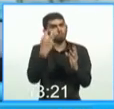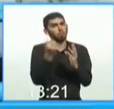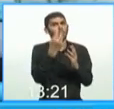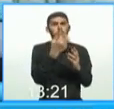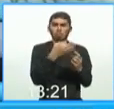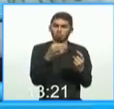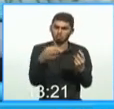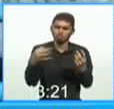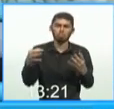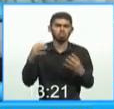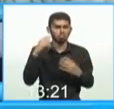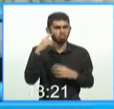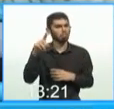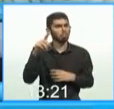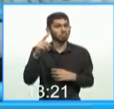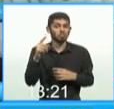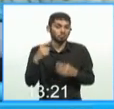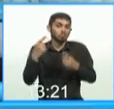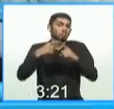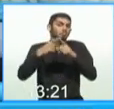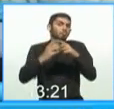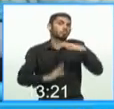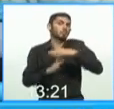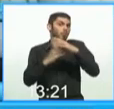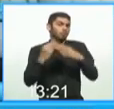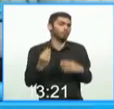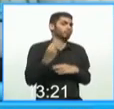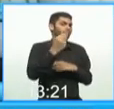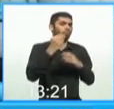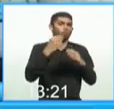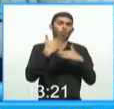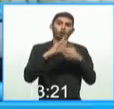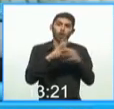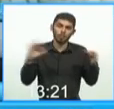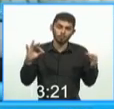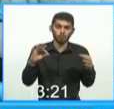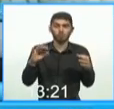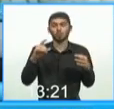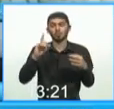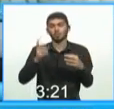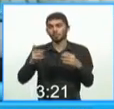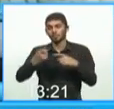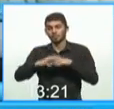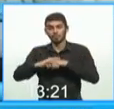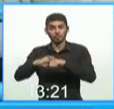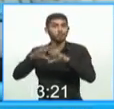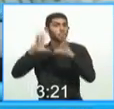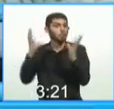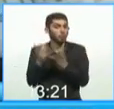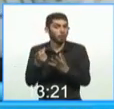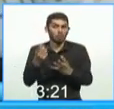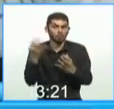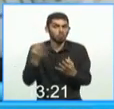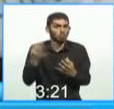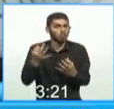importante clasificar a a Río en Buenos Aires que se logró en la World League de muy buen nivel y después